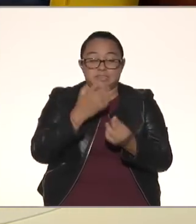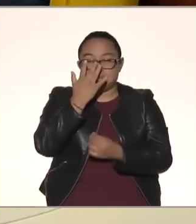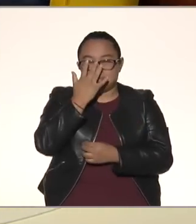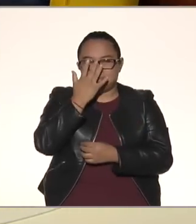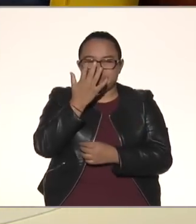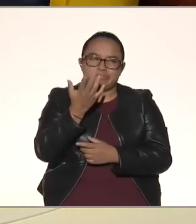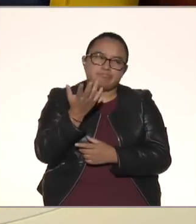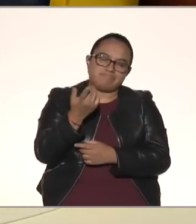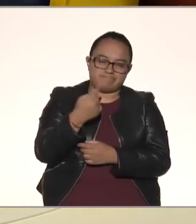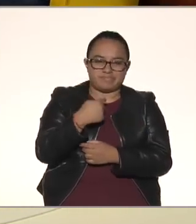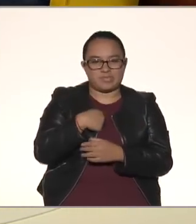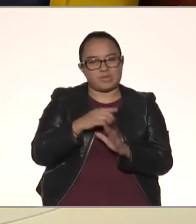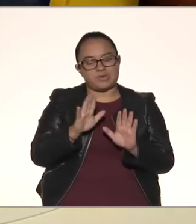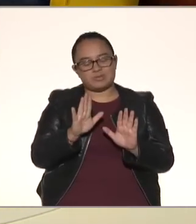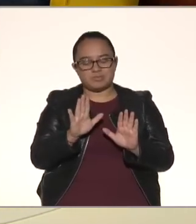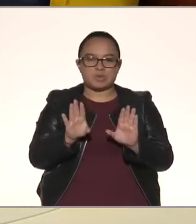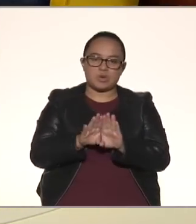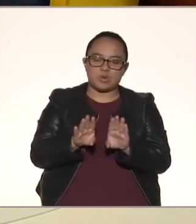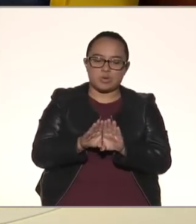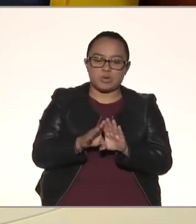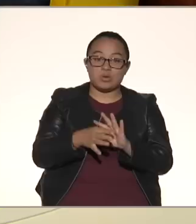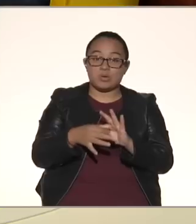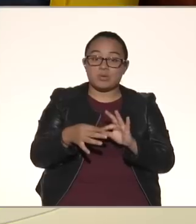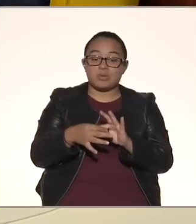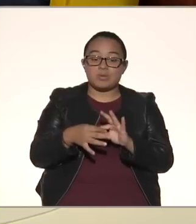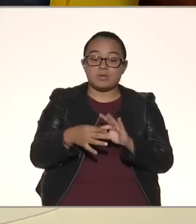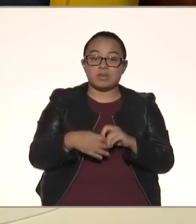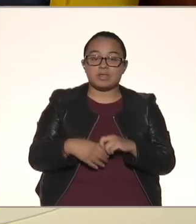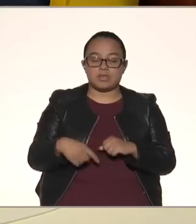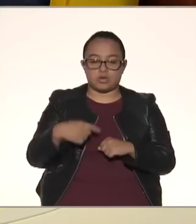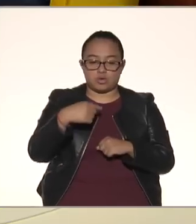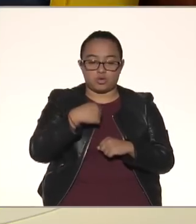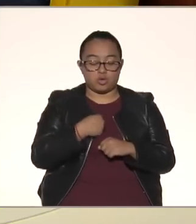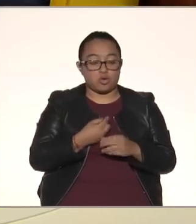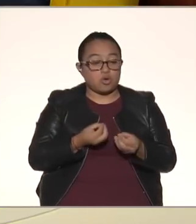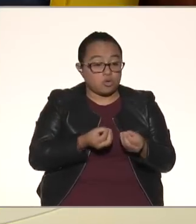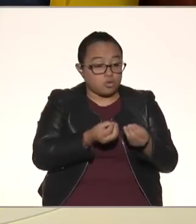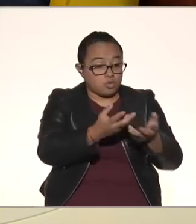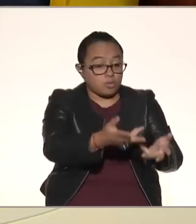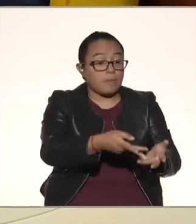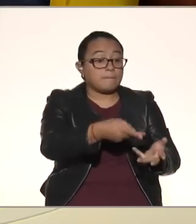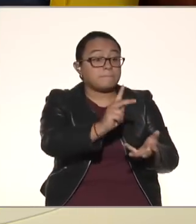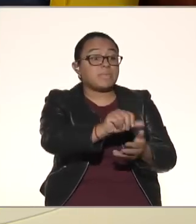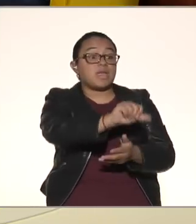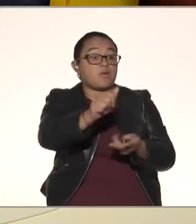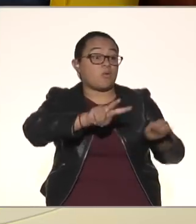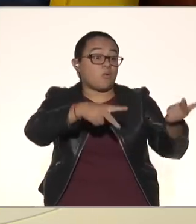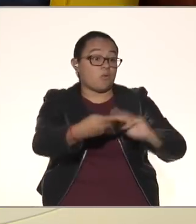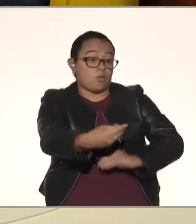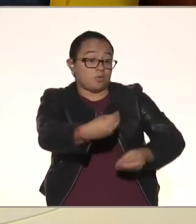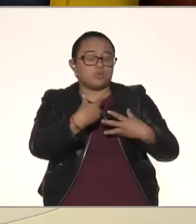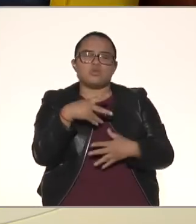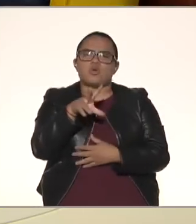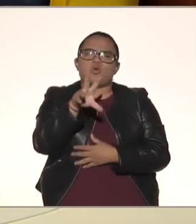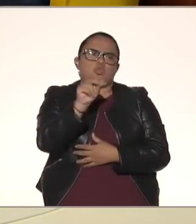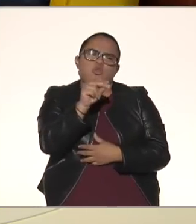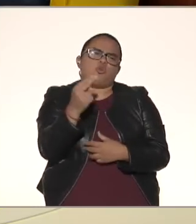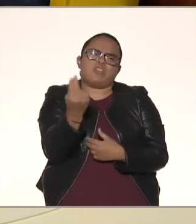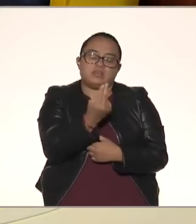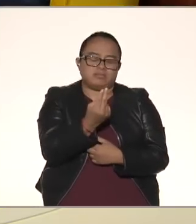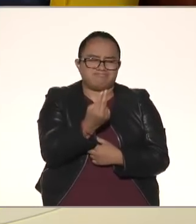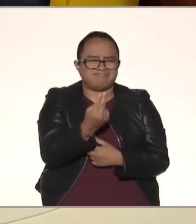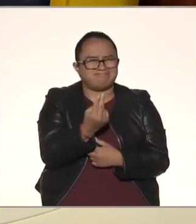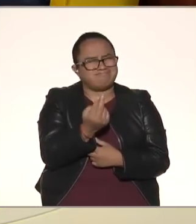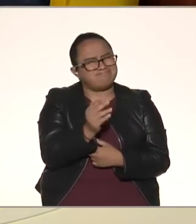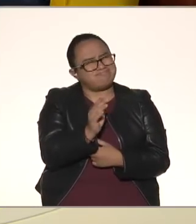tengo mis reservas, que dice que es dar sin esperar nada a cambio. Esa última partecita yo